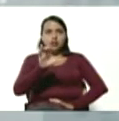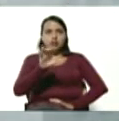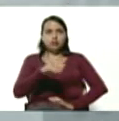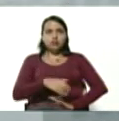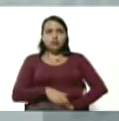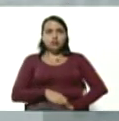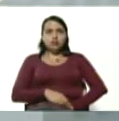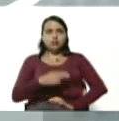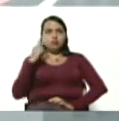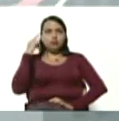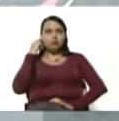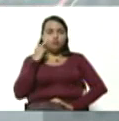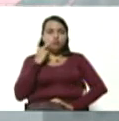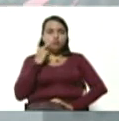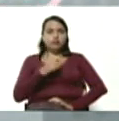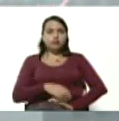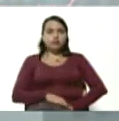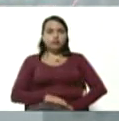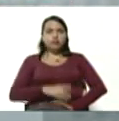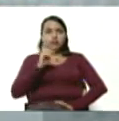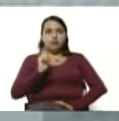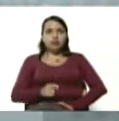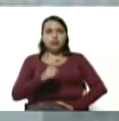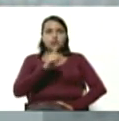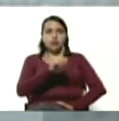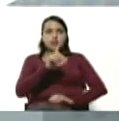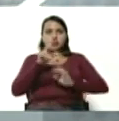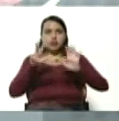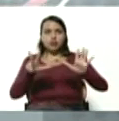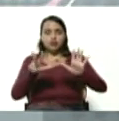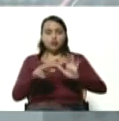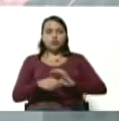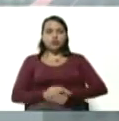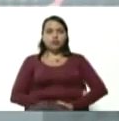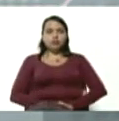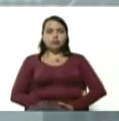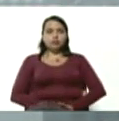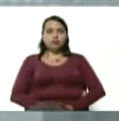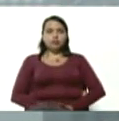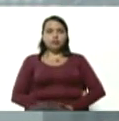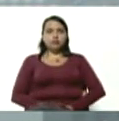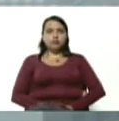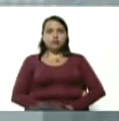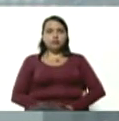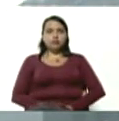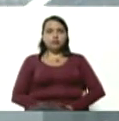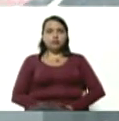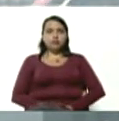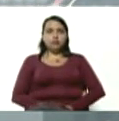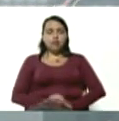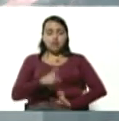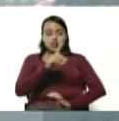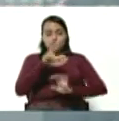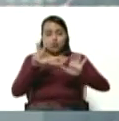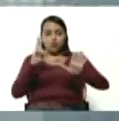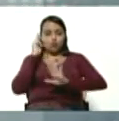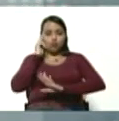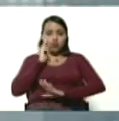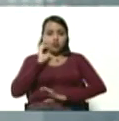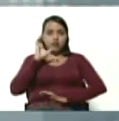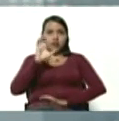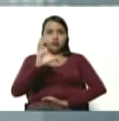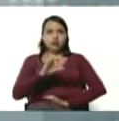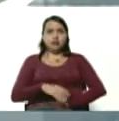Además de esos 18 casos, perdón, del estado de Bolívar, además de esos 18 casos del estado de Bolívar, son